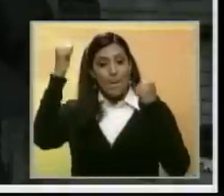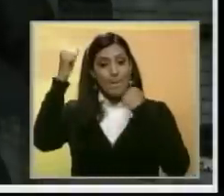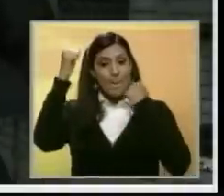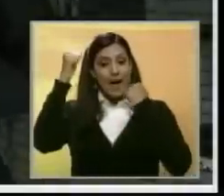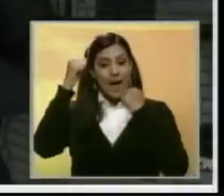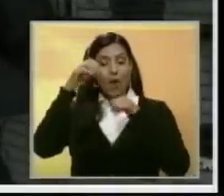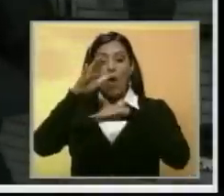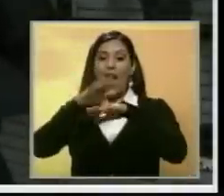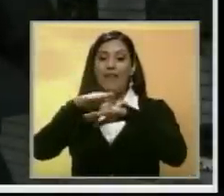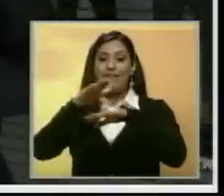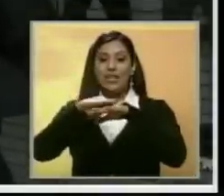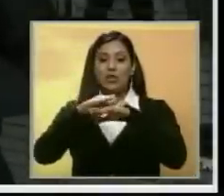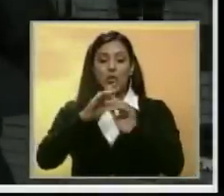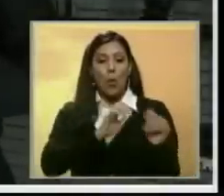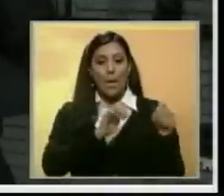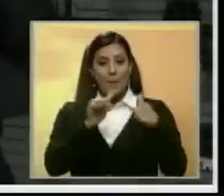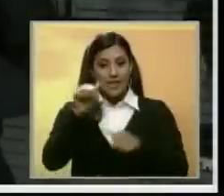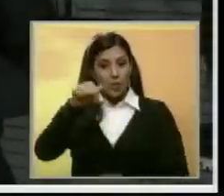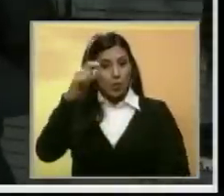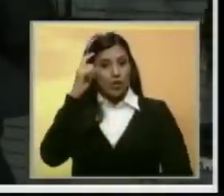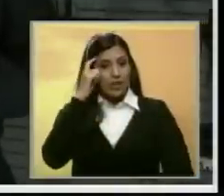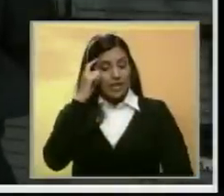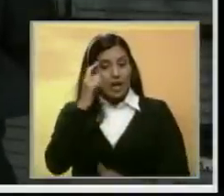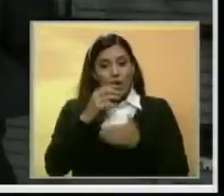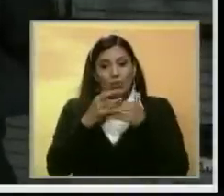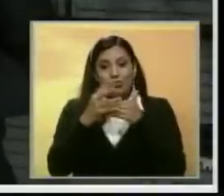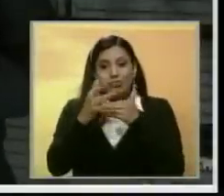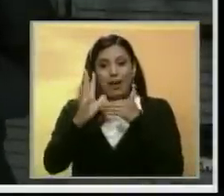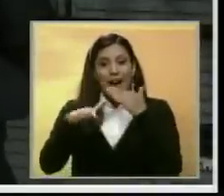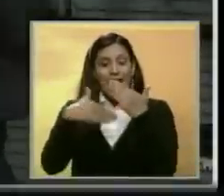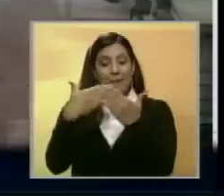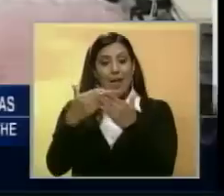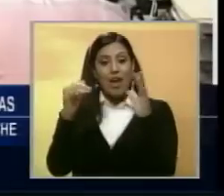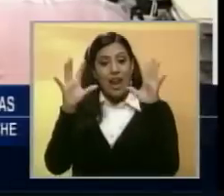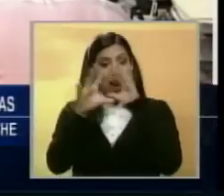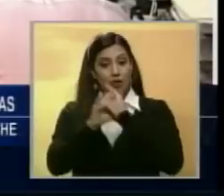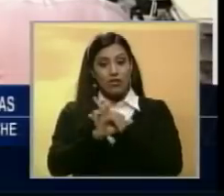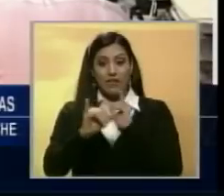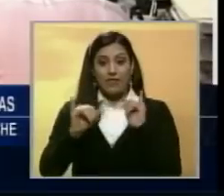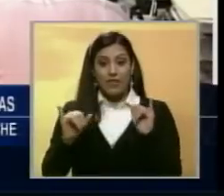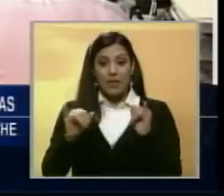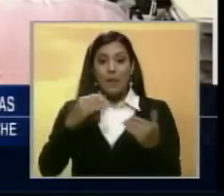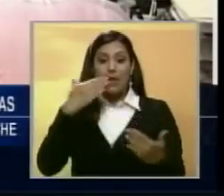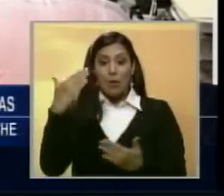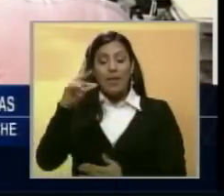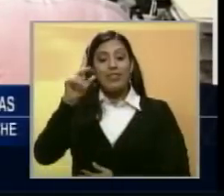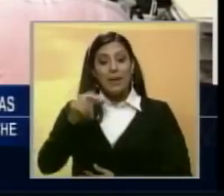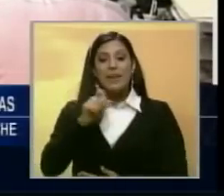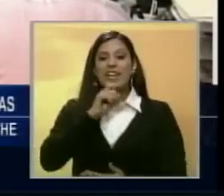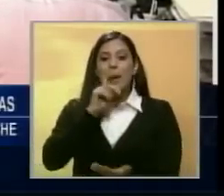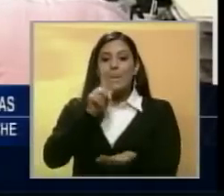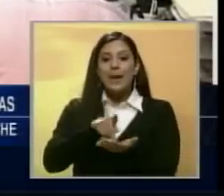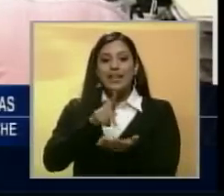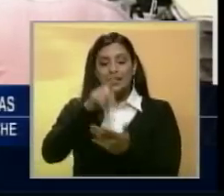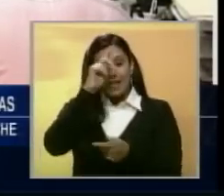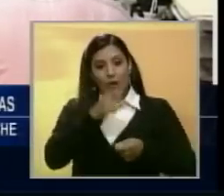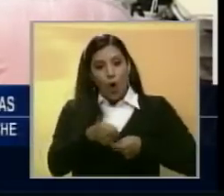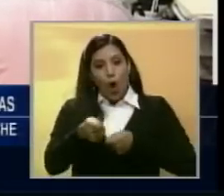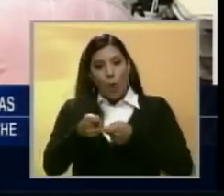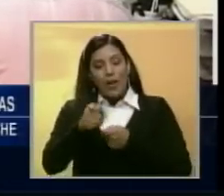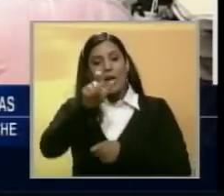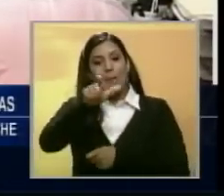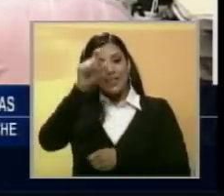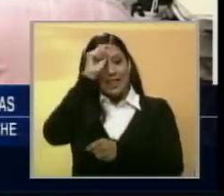que fue convocado a partir de hoy y que se extiende hasta mañana en horas de la noche, según Víctor Márquez, también participan obreros y